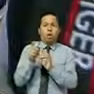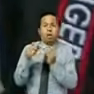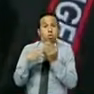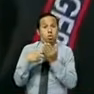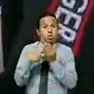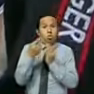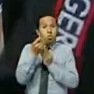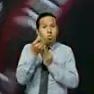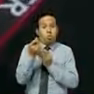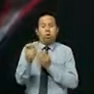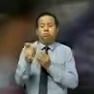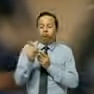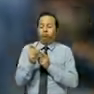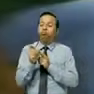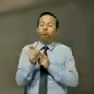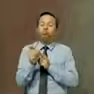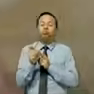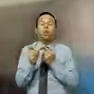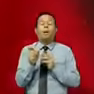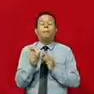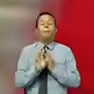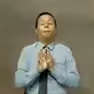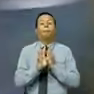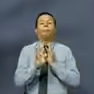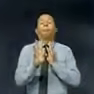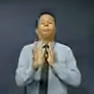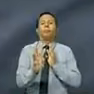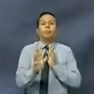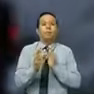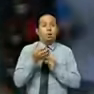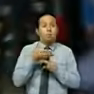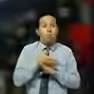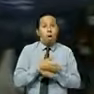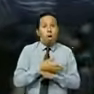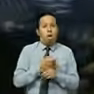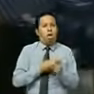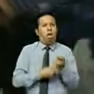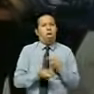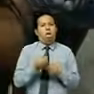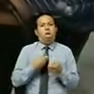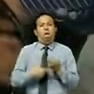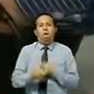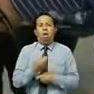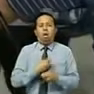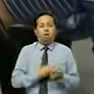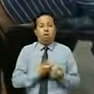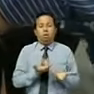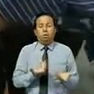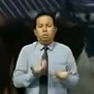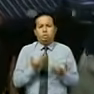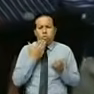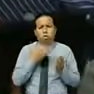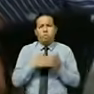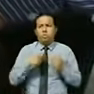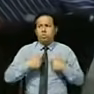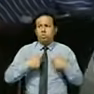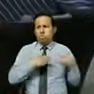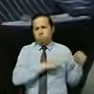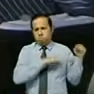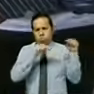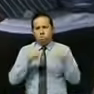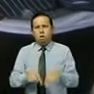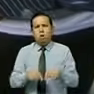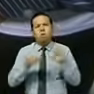a $3 o $5. Si hubiese venido a las 7 de la noche, 8 de la noche, habían espacios así grandes. No, yo vengo aquí por 10 turnos, yo son